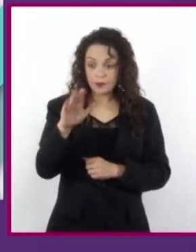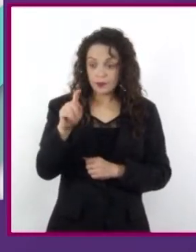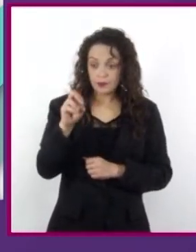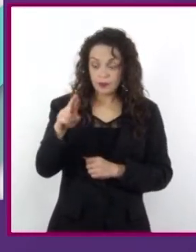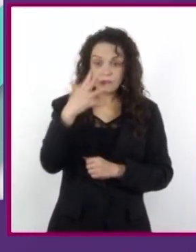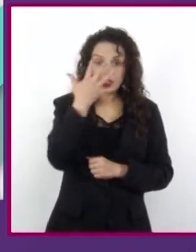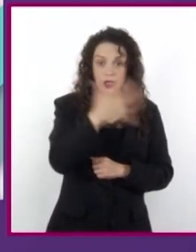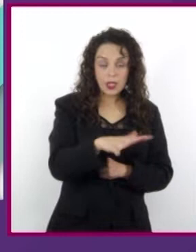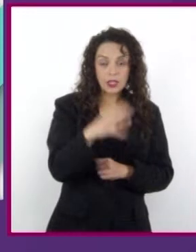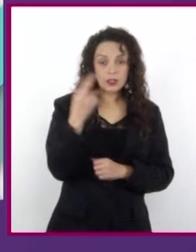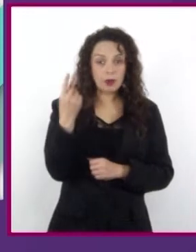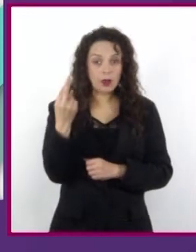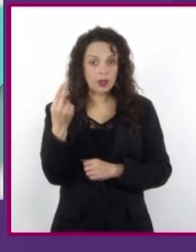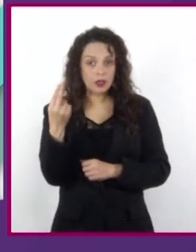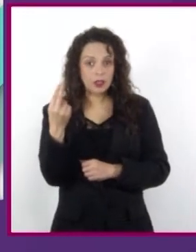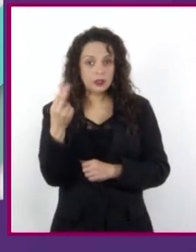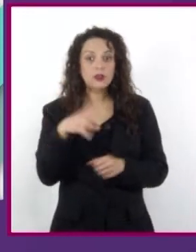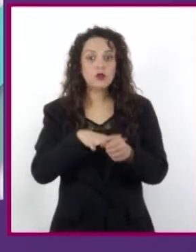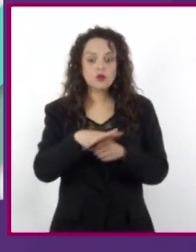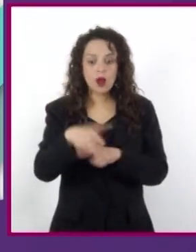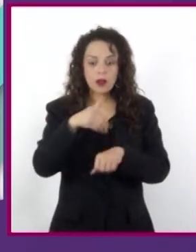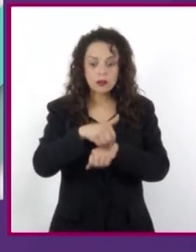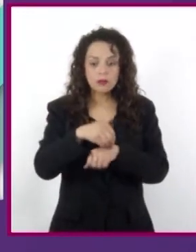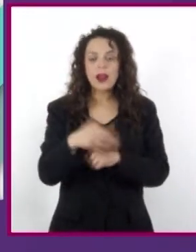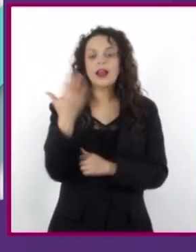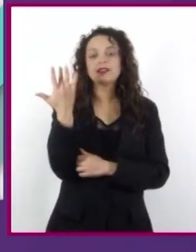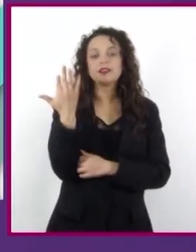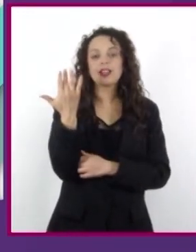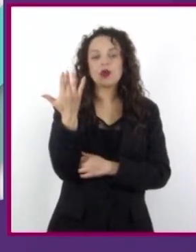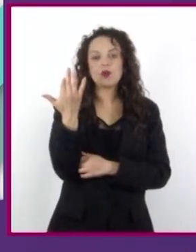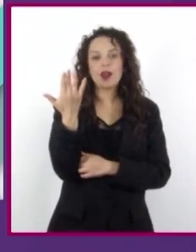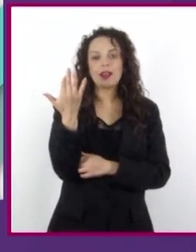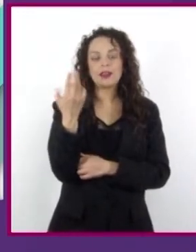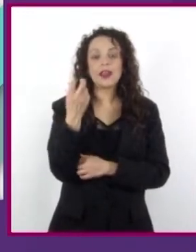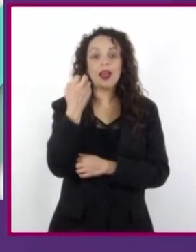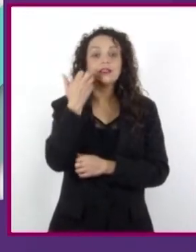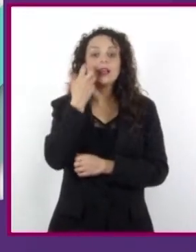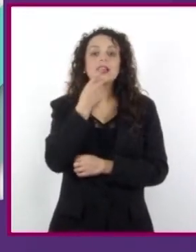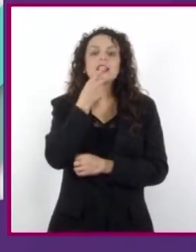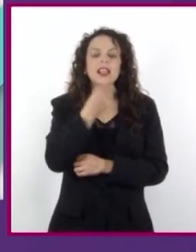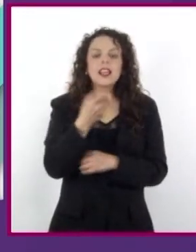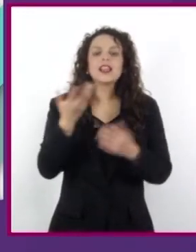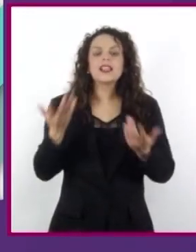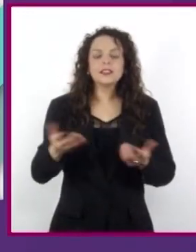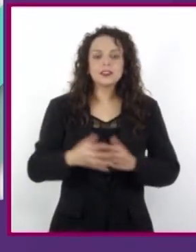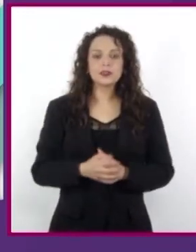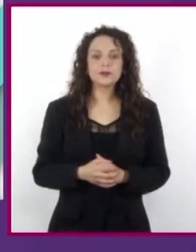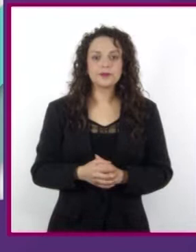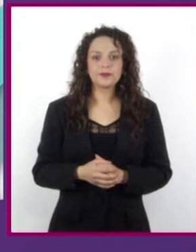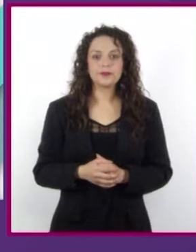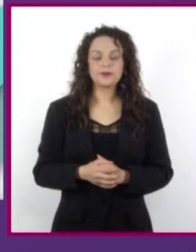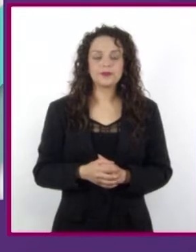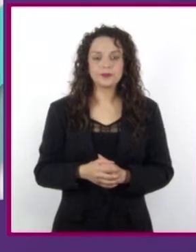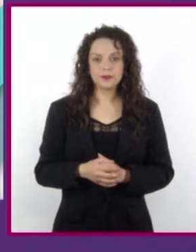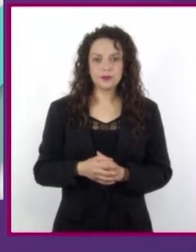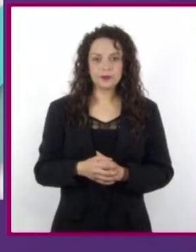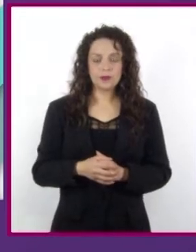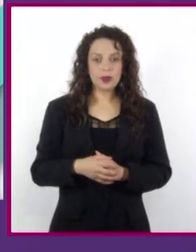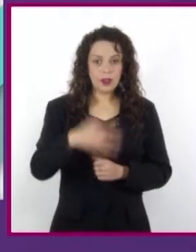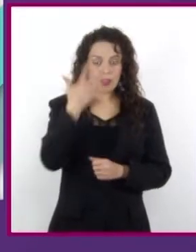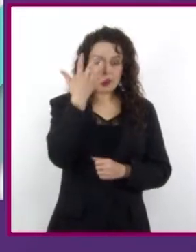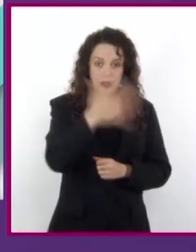y 25 es 50. Esto quiere decir que entre los múltiplos de